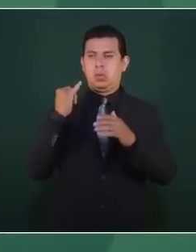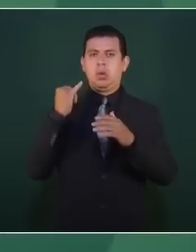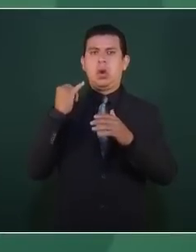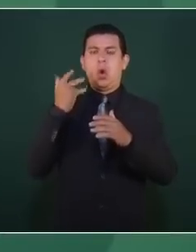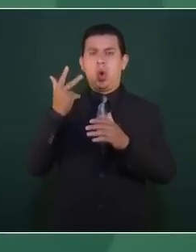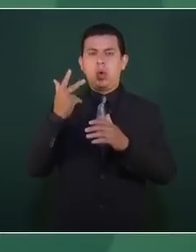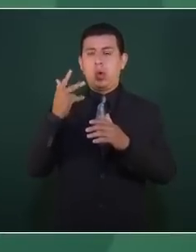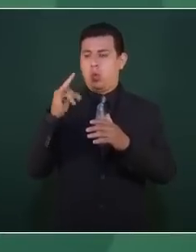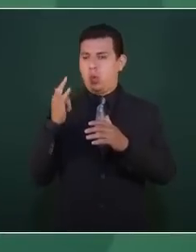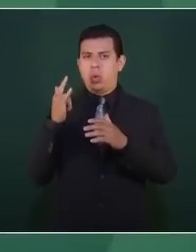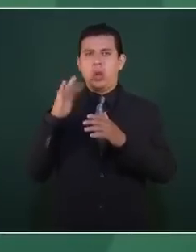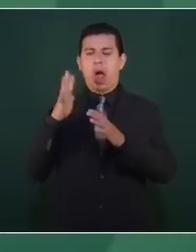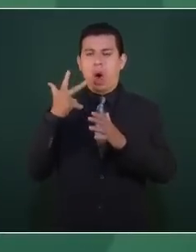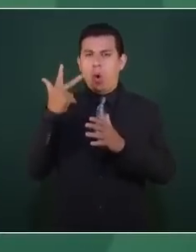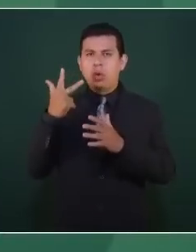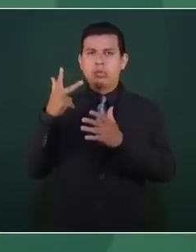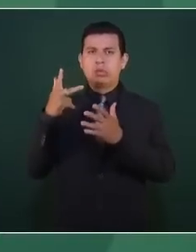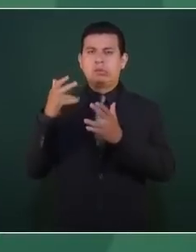en julio,